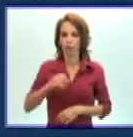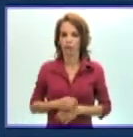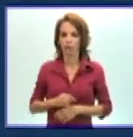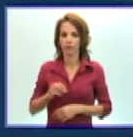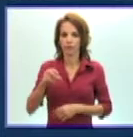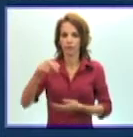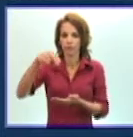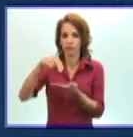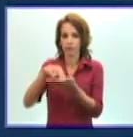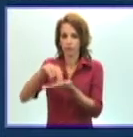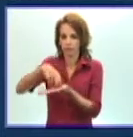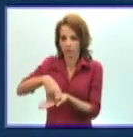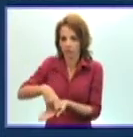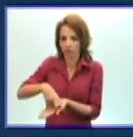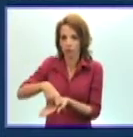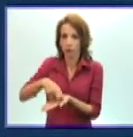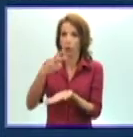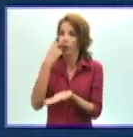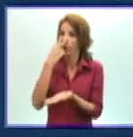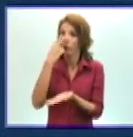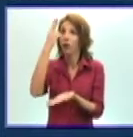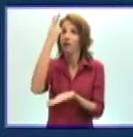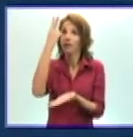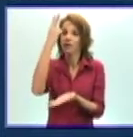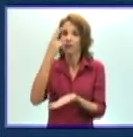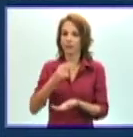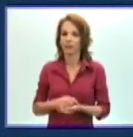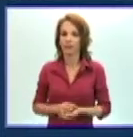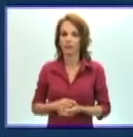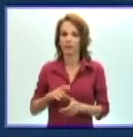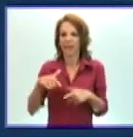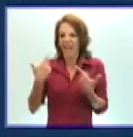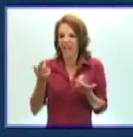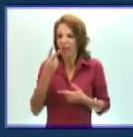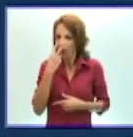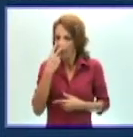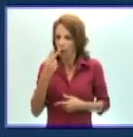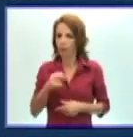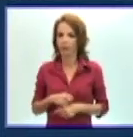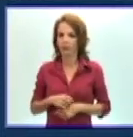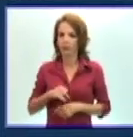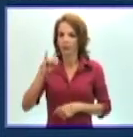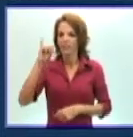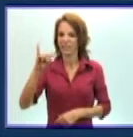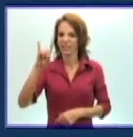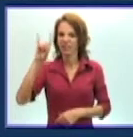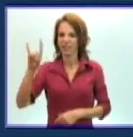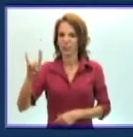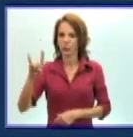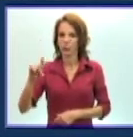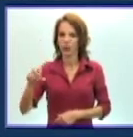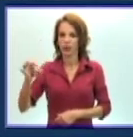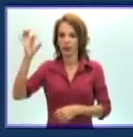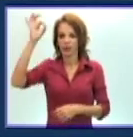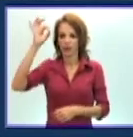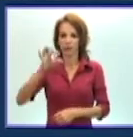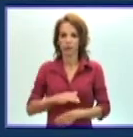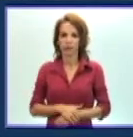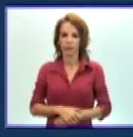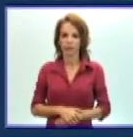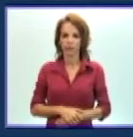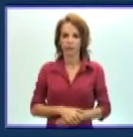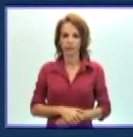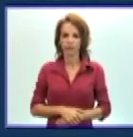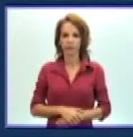hacia arriba. ¿Y qué se observa? 69 grados Celsius. En todos